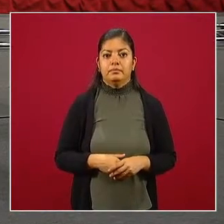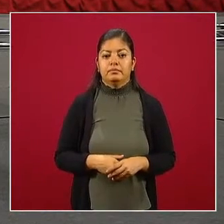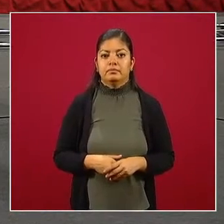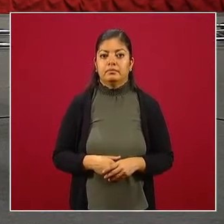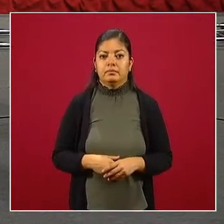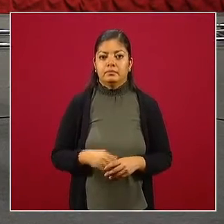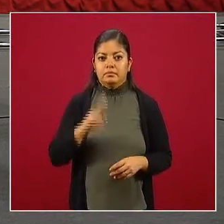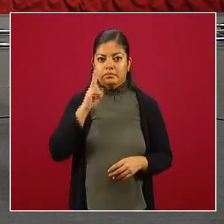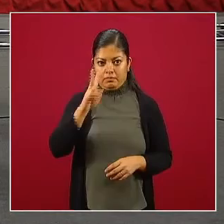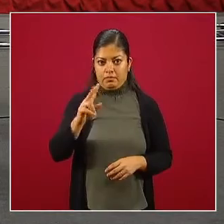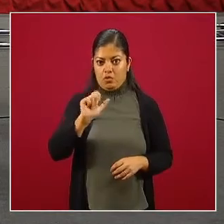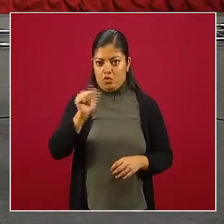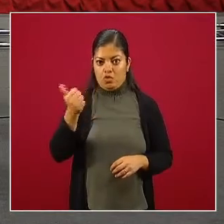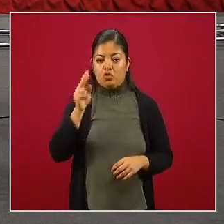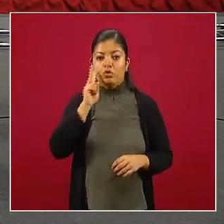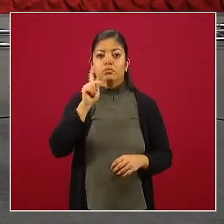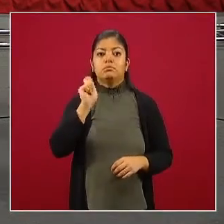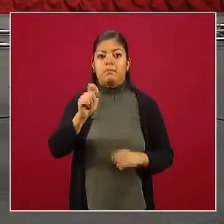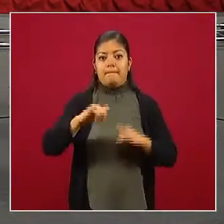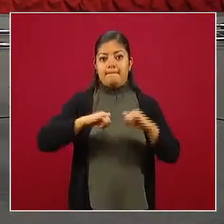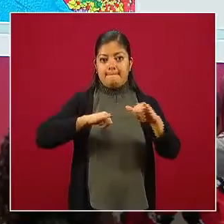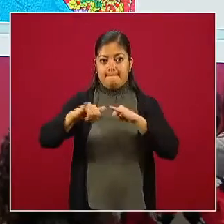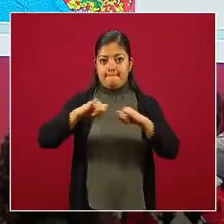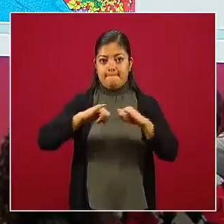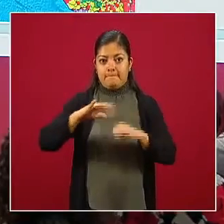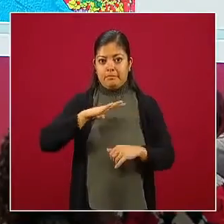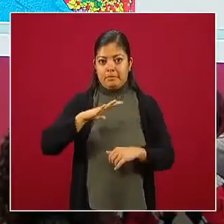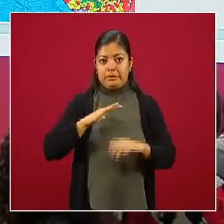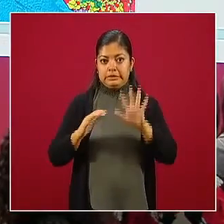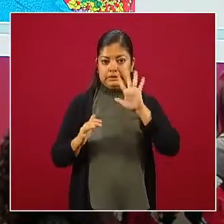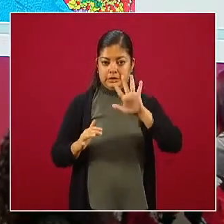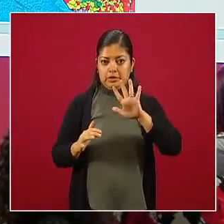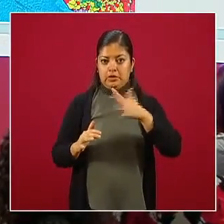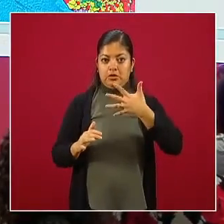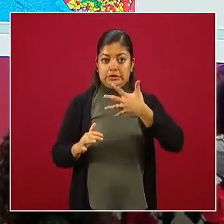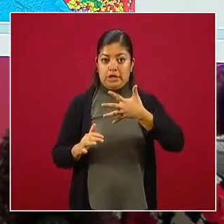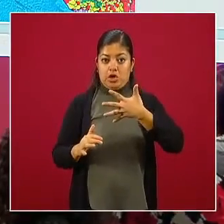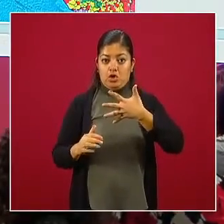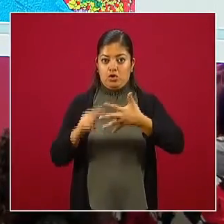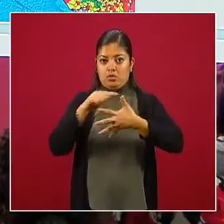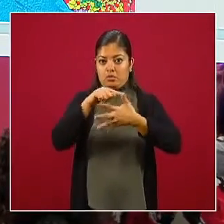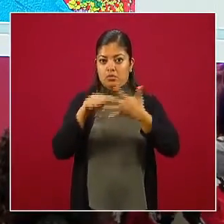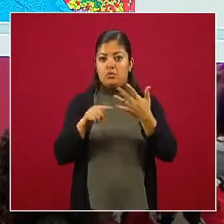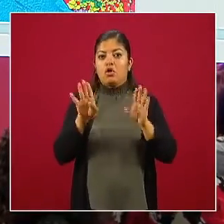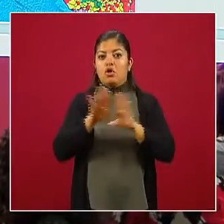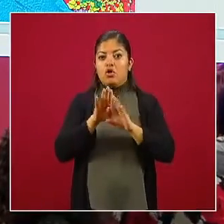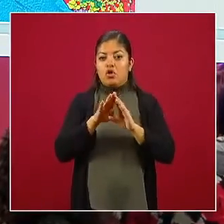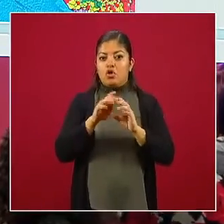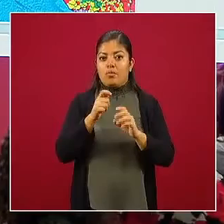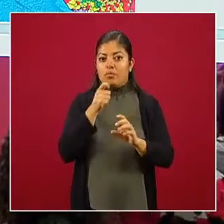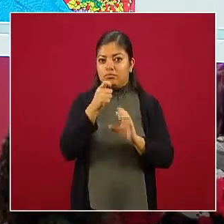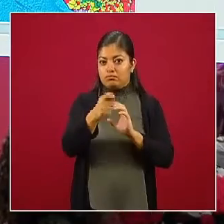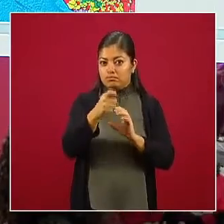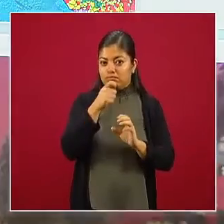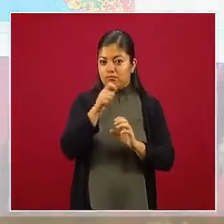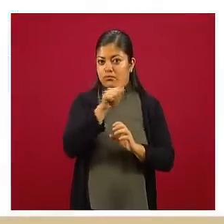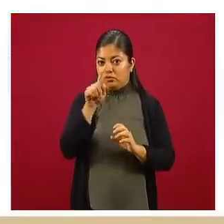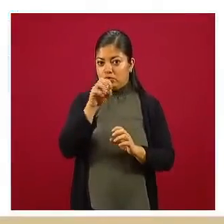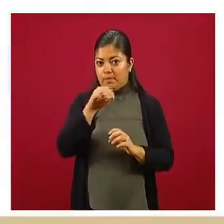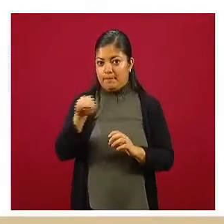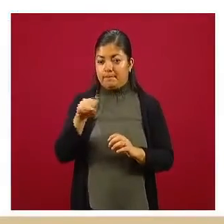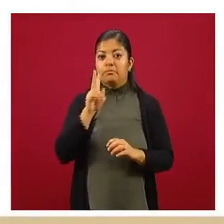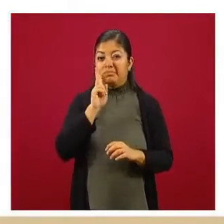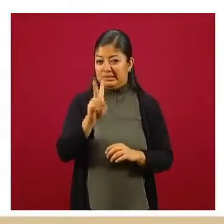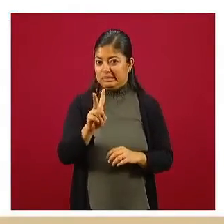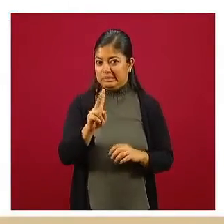Vamos a ver una panorámica de los mapas. Hay 5 mapas que son zoom de distintas regiones del país. Noten ustedes cómo,